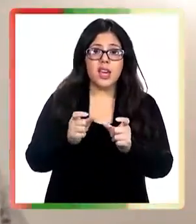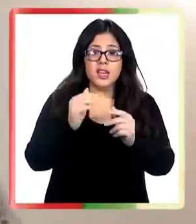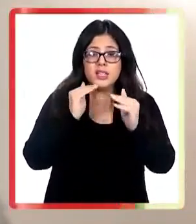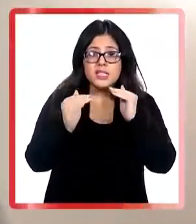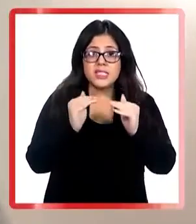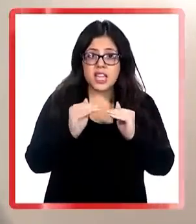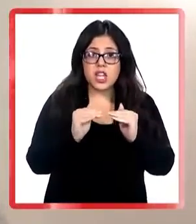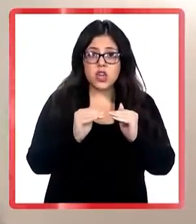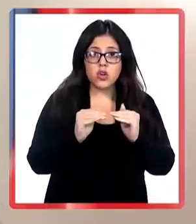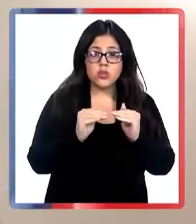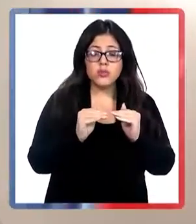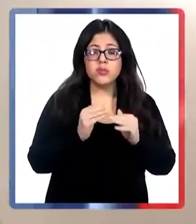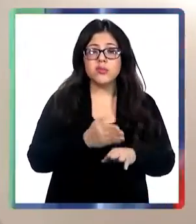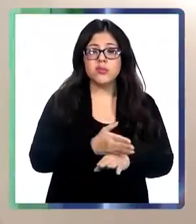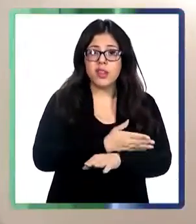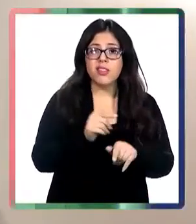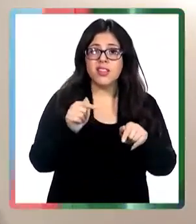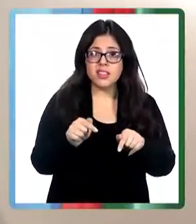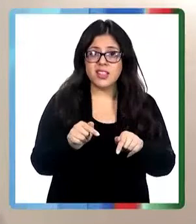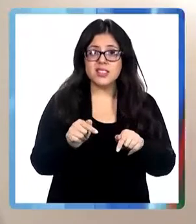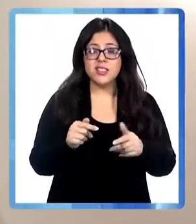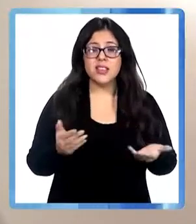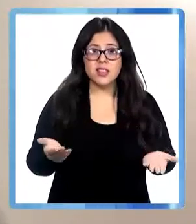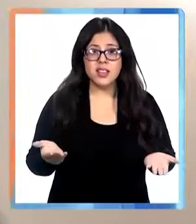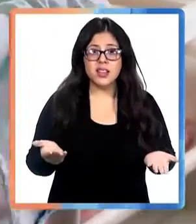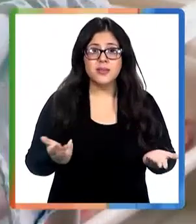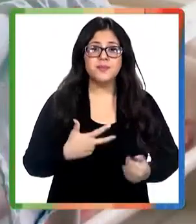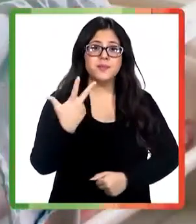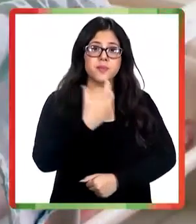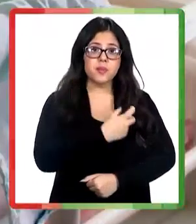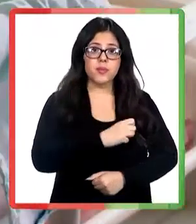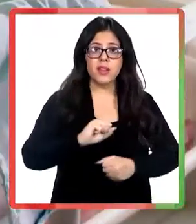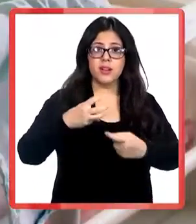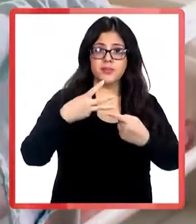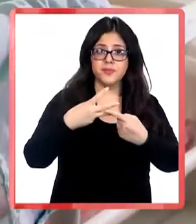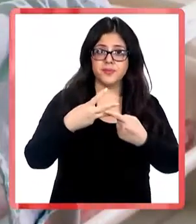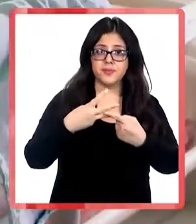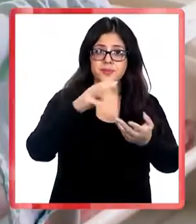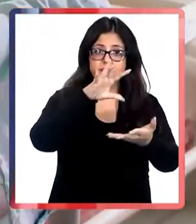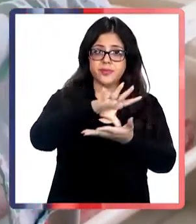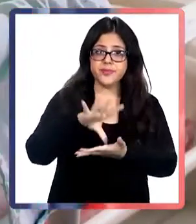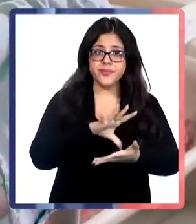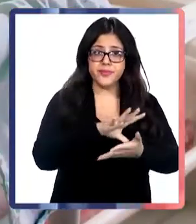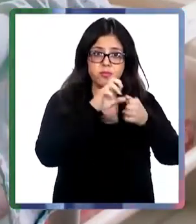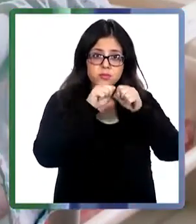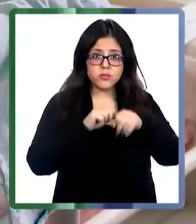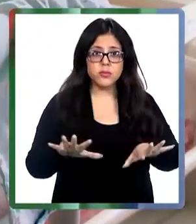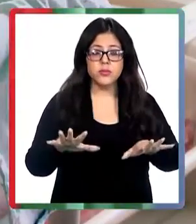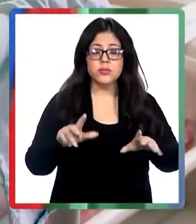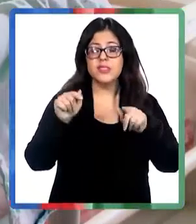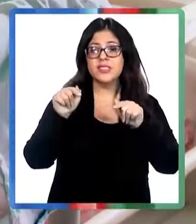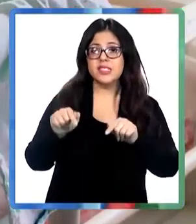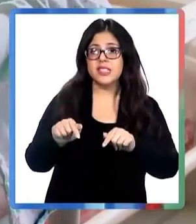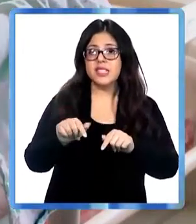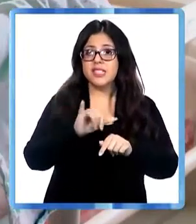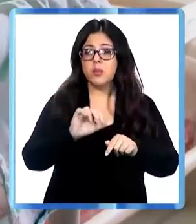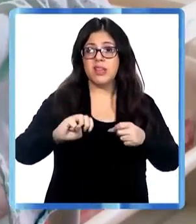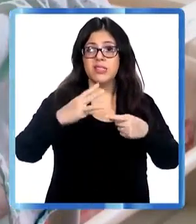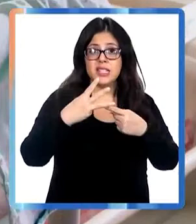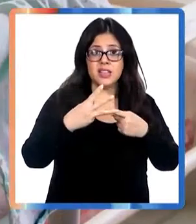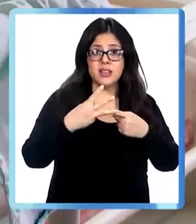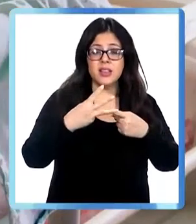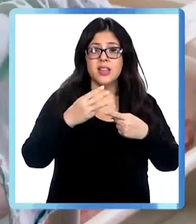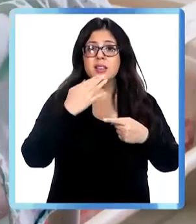por supuesto, lo más temprano posible. Y así fue como vinieron las vacunas triples a nuestros países y de hecho, luego de las triples vinieron